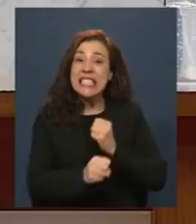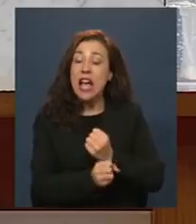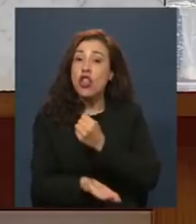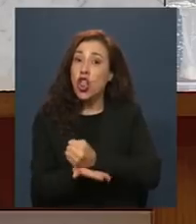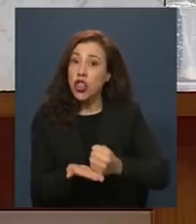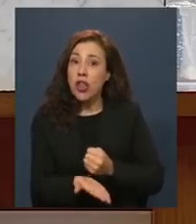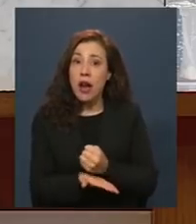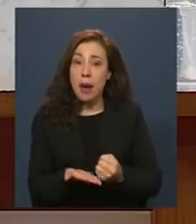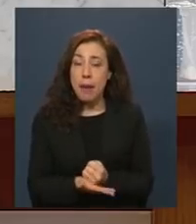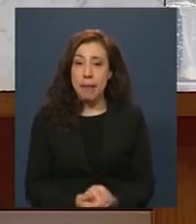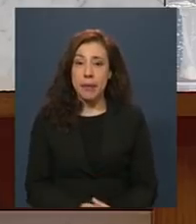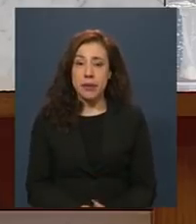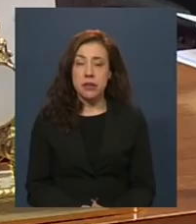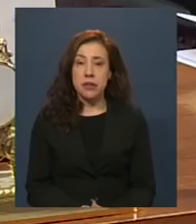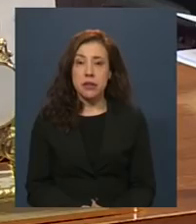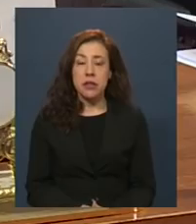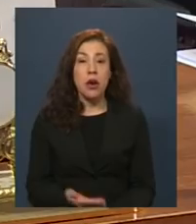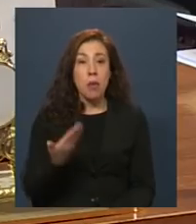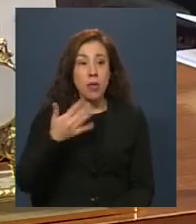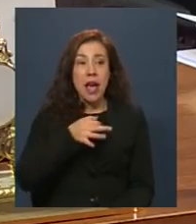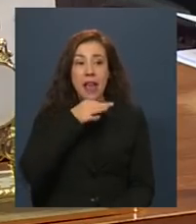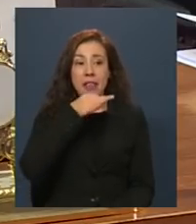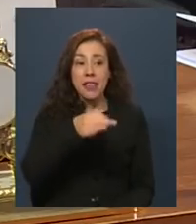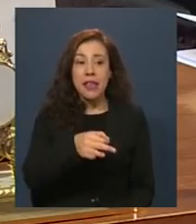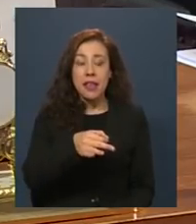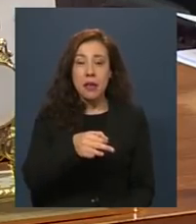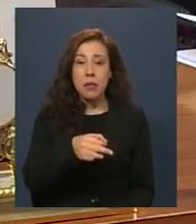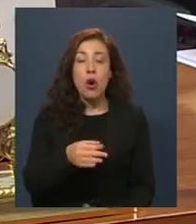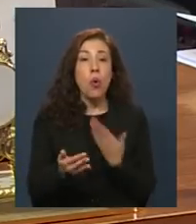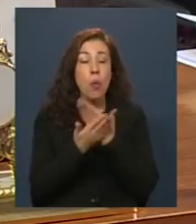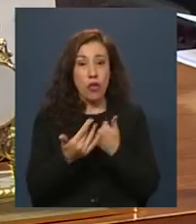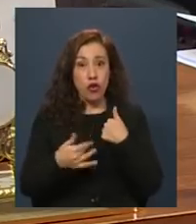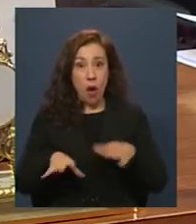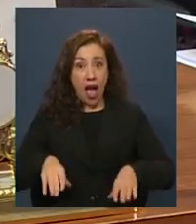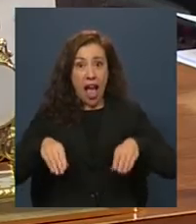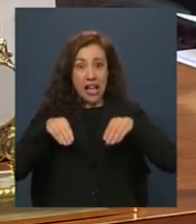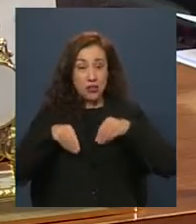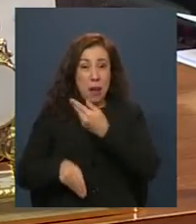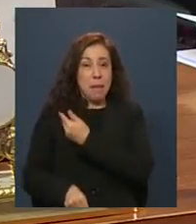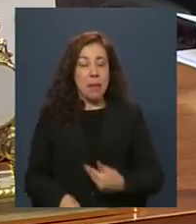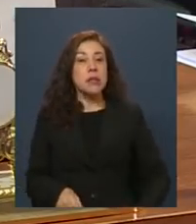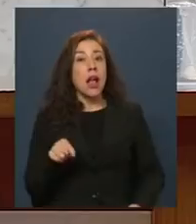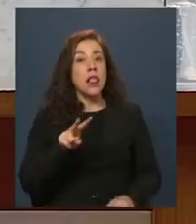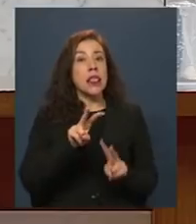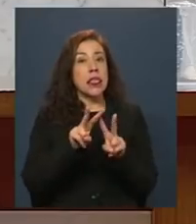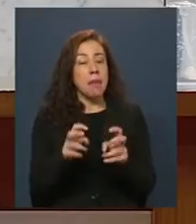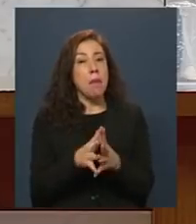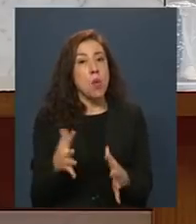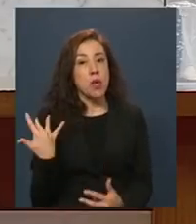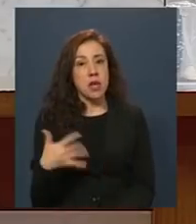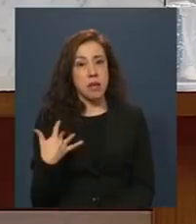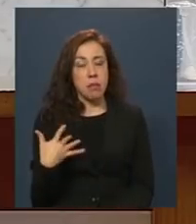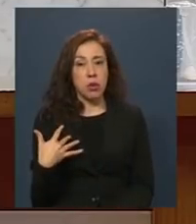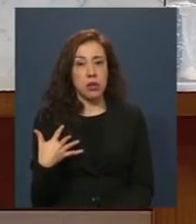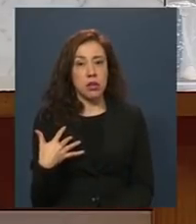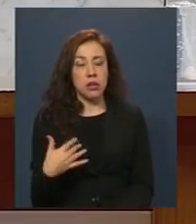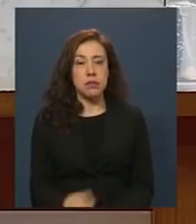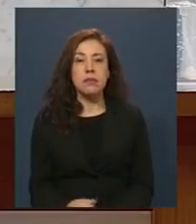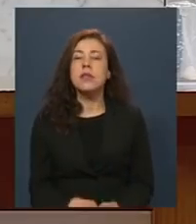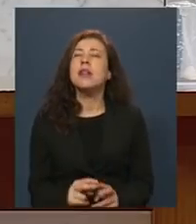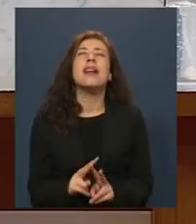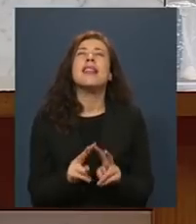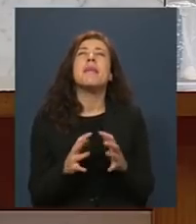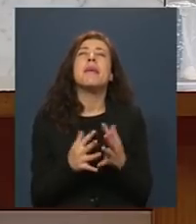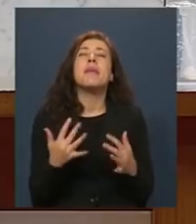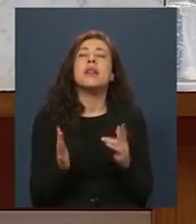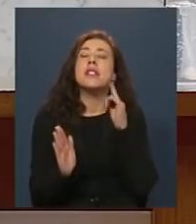tramitación. Y como hemos señalado al asumir la presidencia, es una prioridad. Entre sus aspectos más